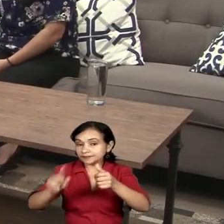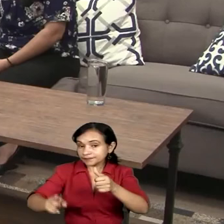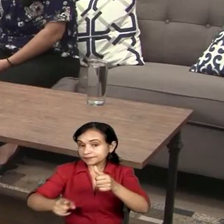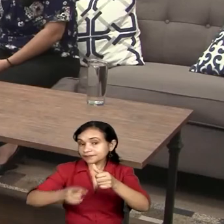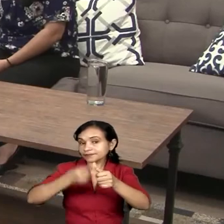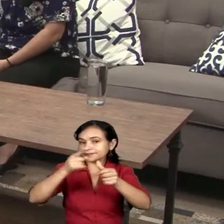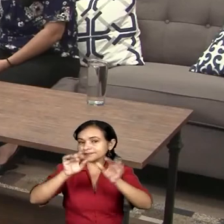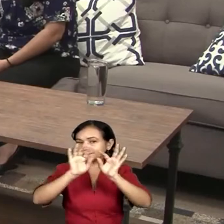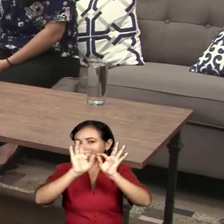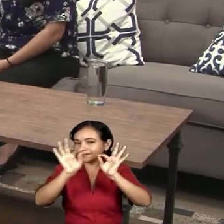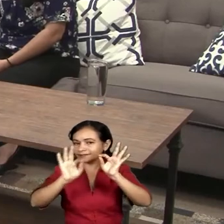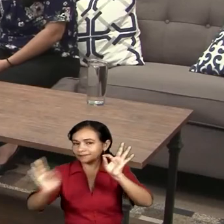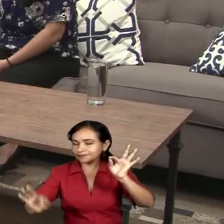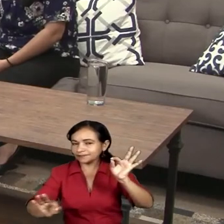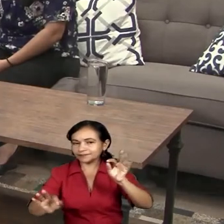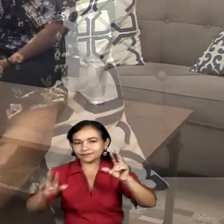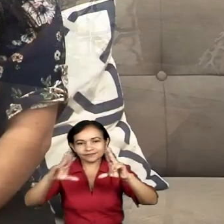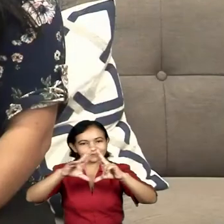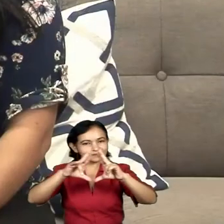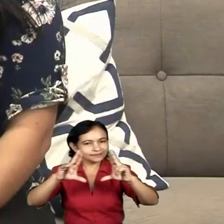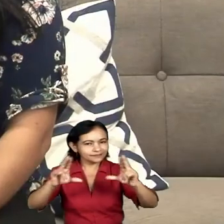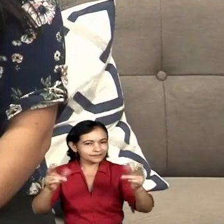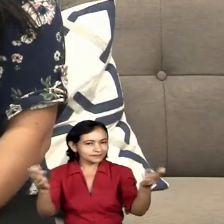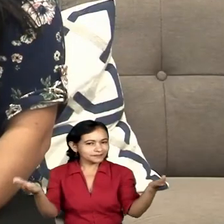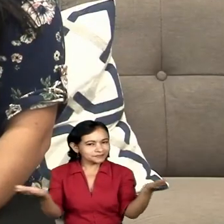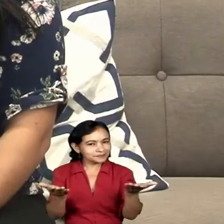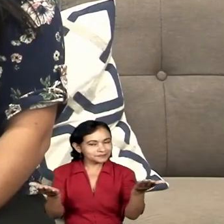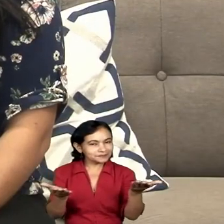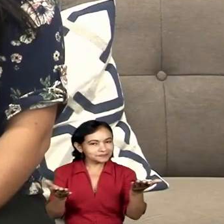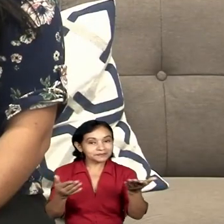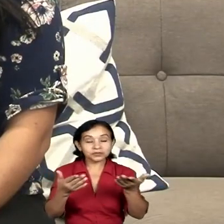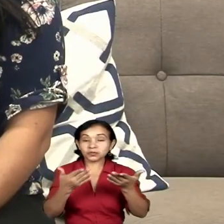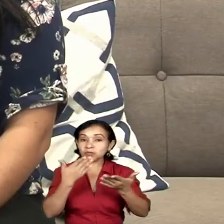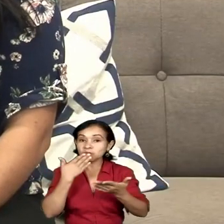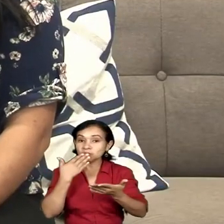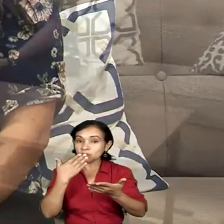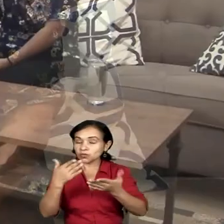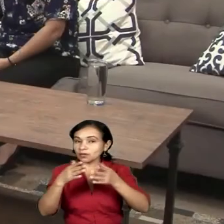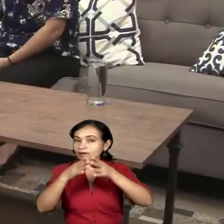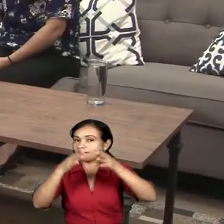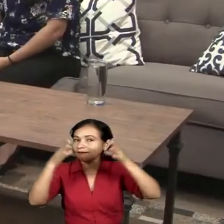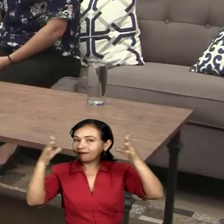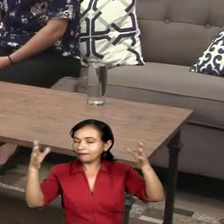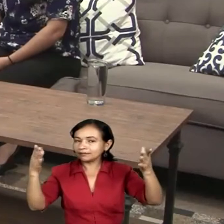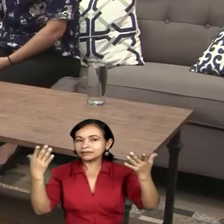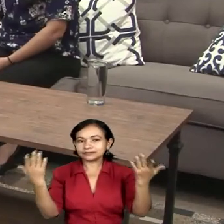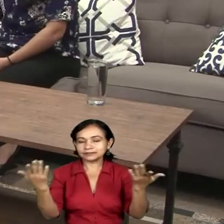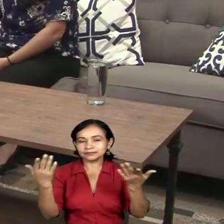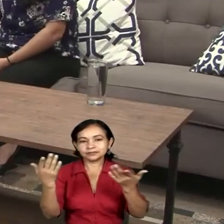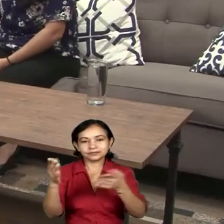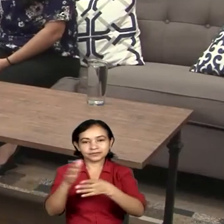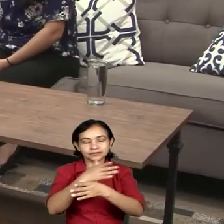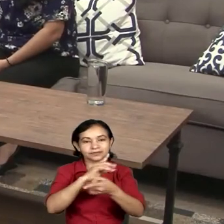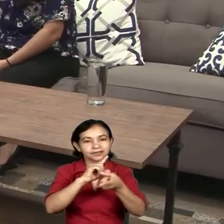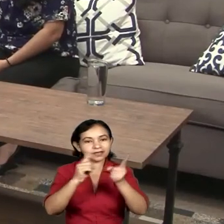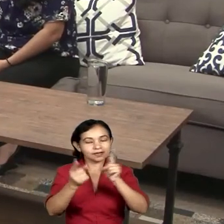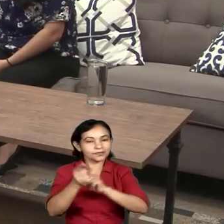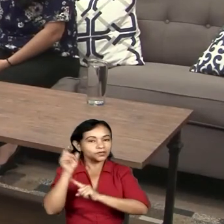festival gastronómico en Nicaragua. Bueno, un evento grande. Así como es. Parte de lo que vienen realizando y promoviendo el